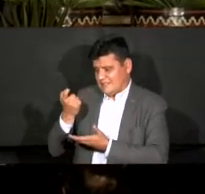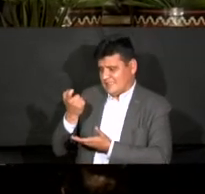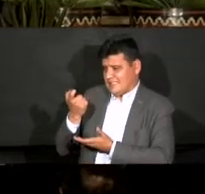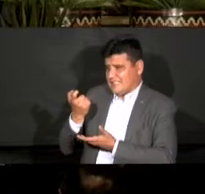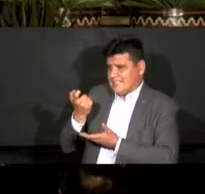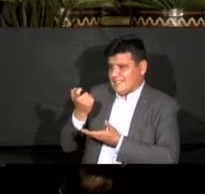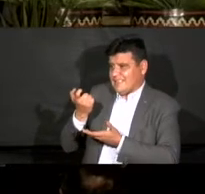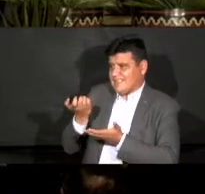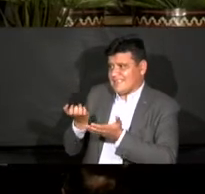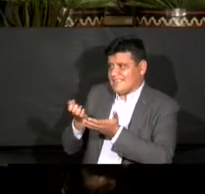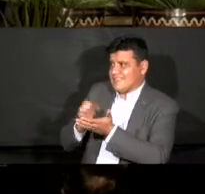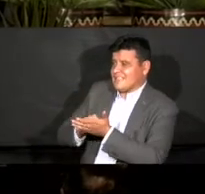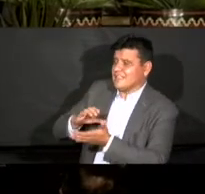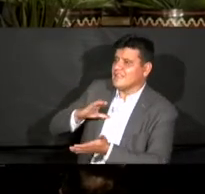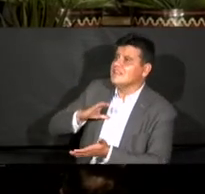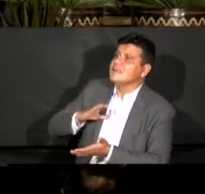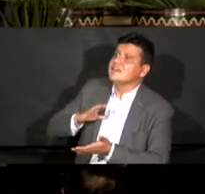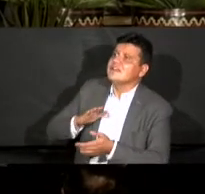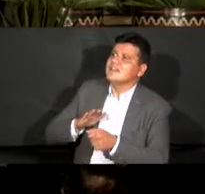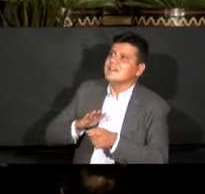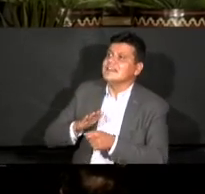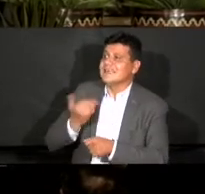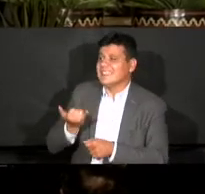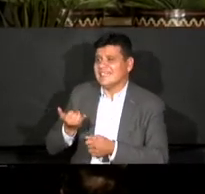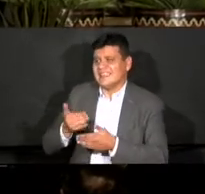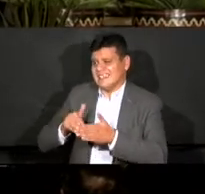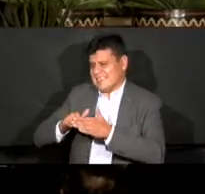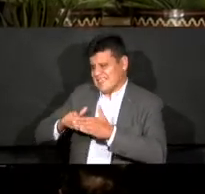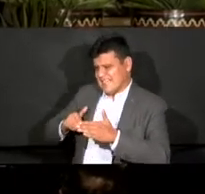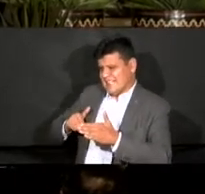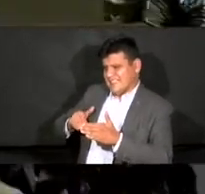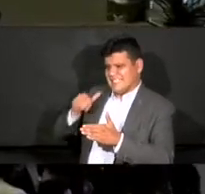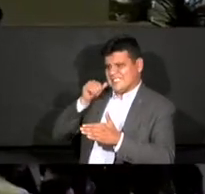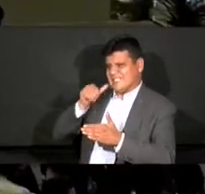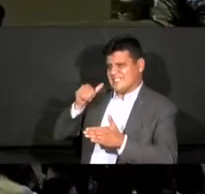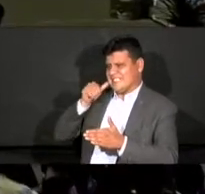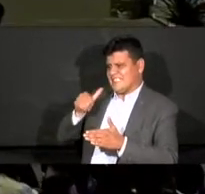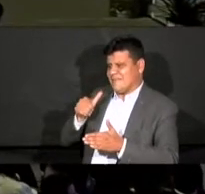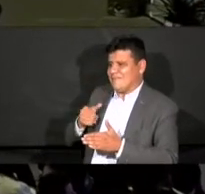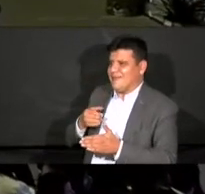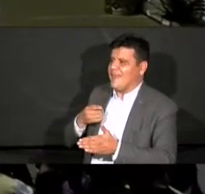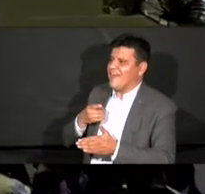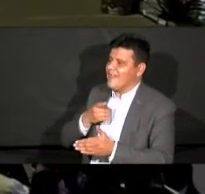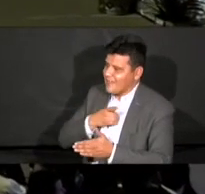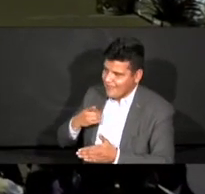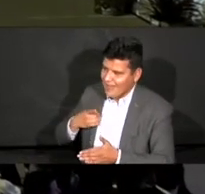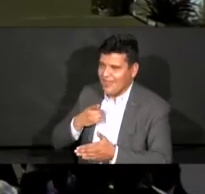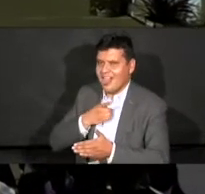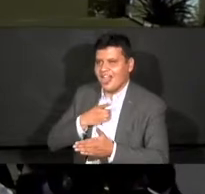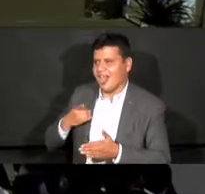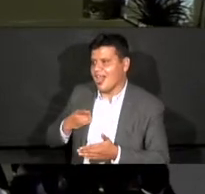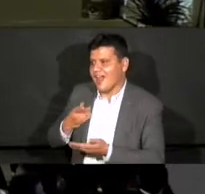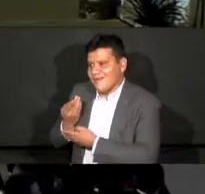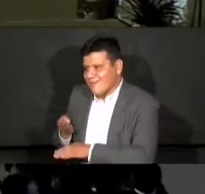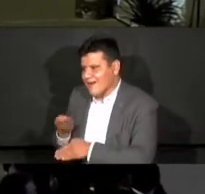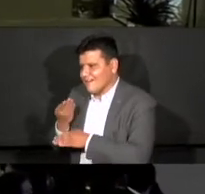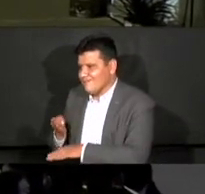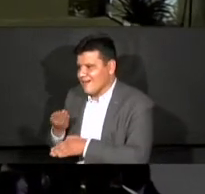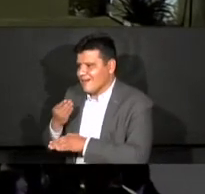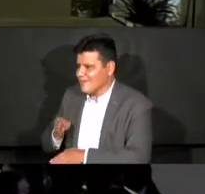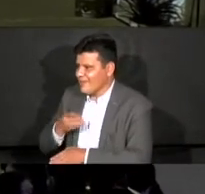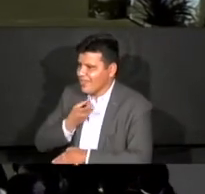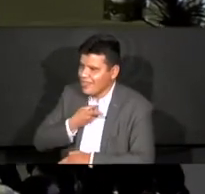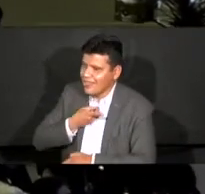ha operado con presupuestos deficitarios. En síntesis, recibimos un gobierno al borde